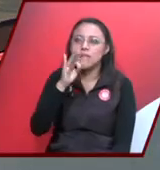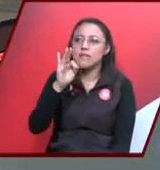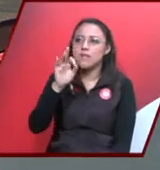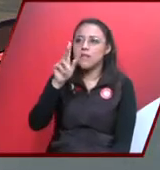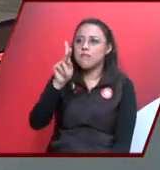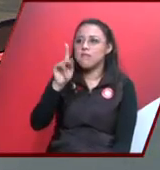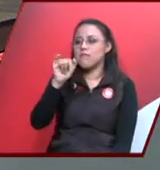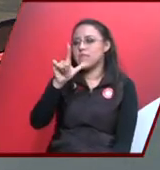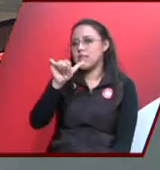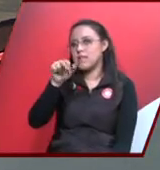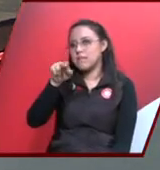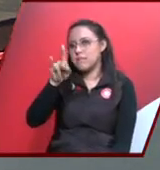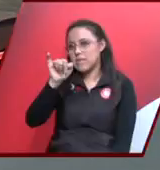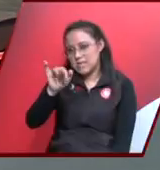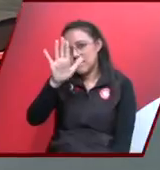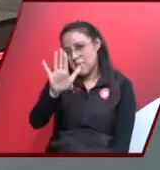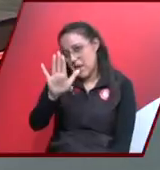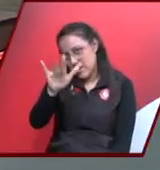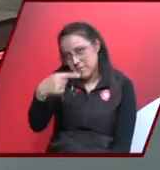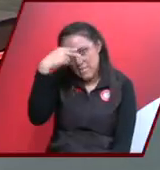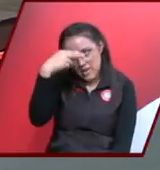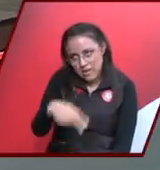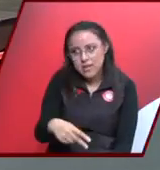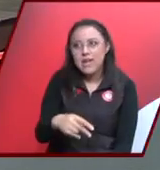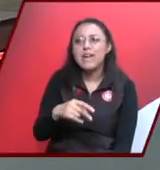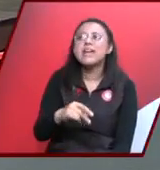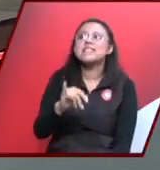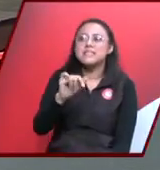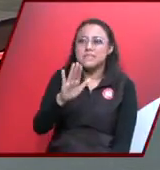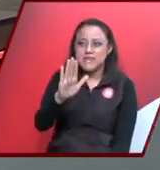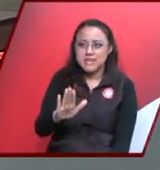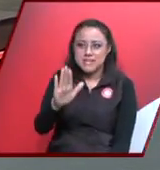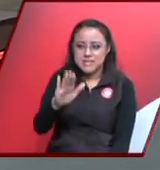Es Filipinas. No sé, Filipinas. Se parecen mucho a nosotros.